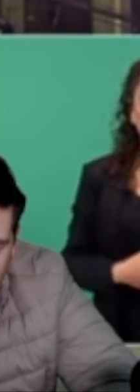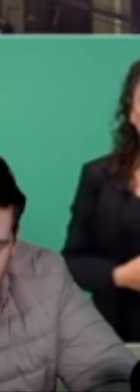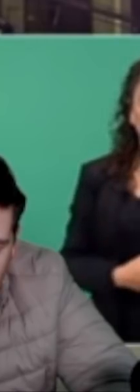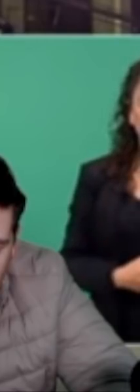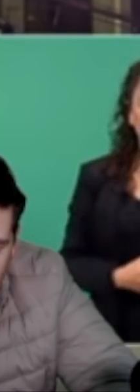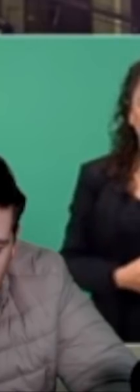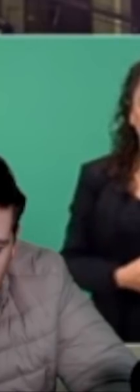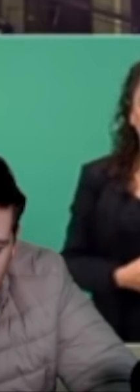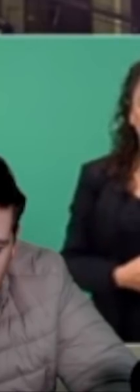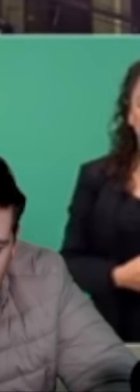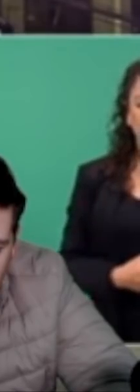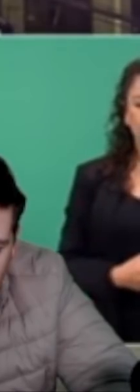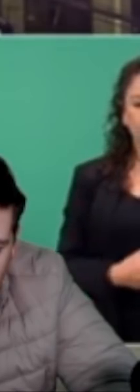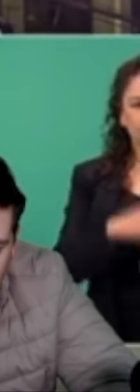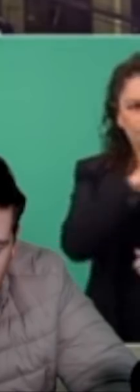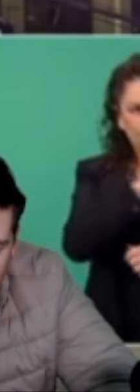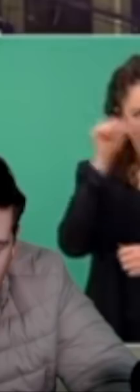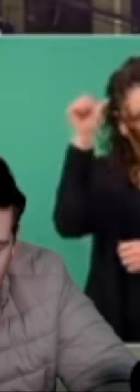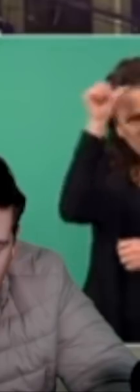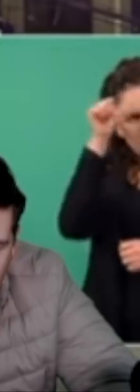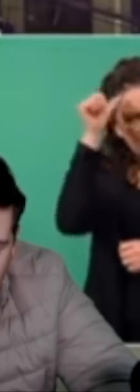el arzobispo